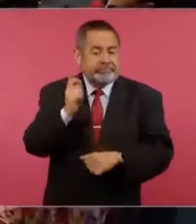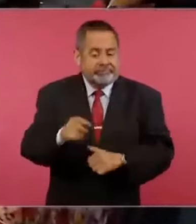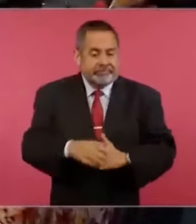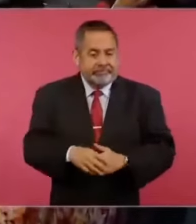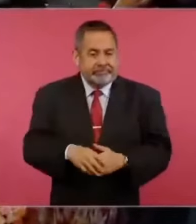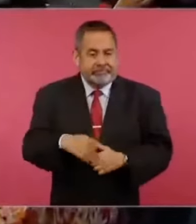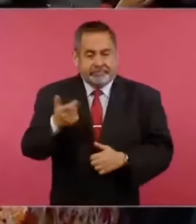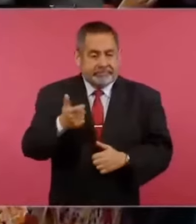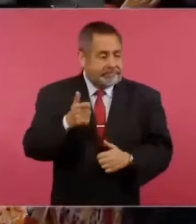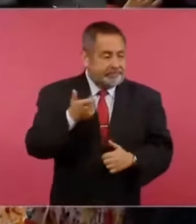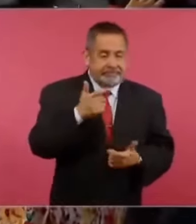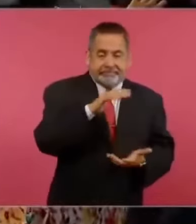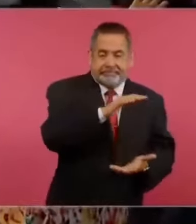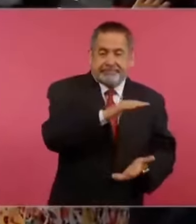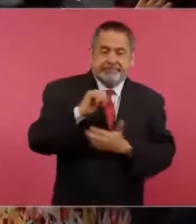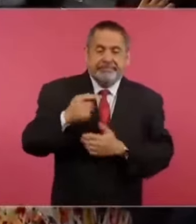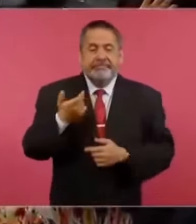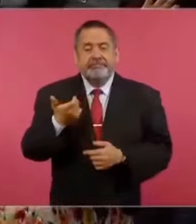el dinero que